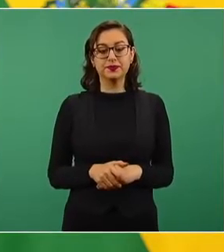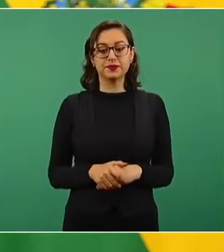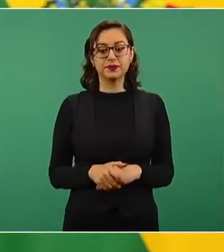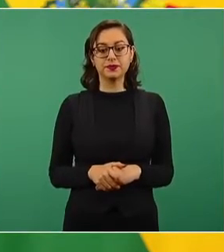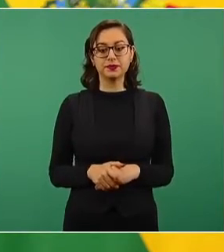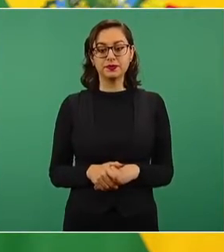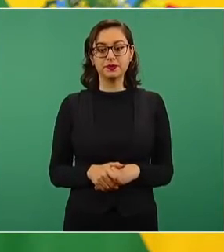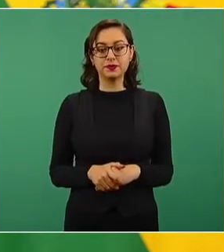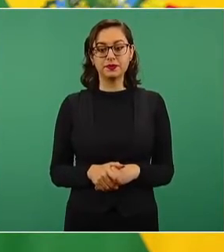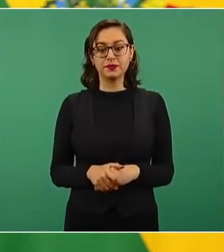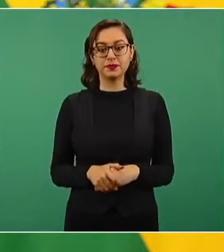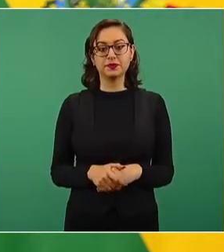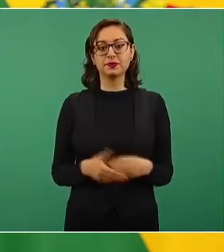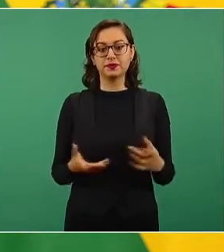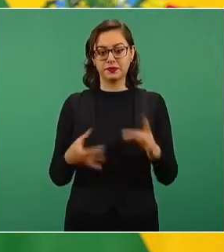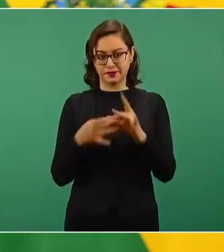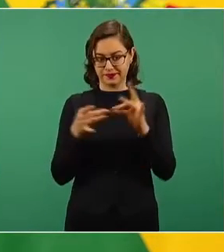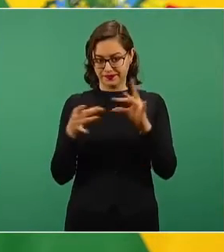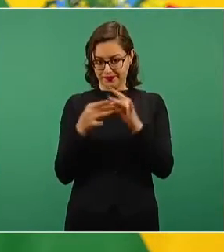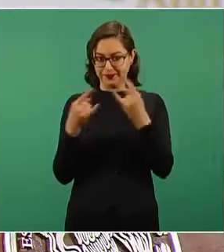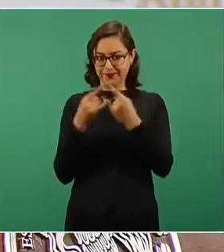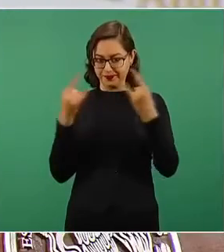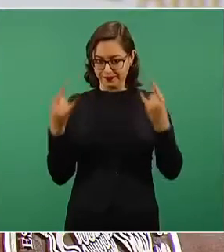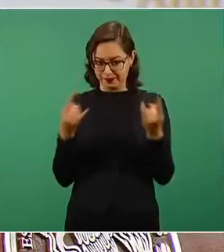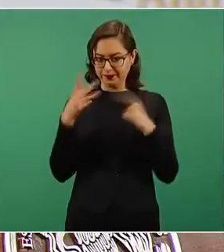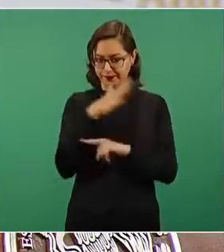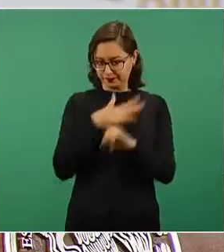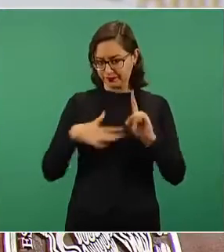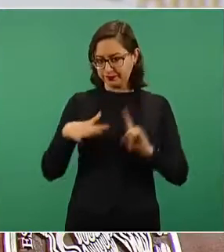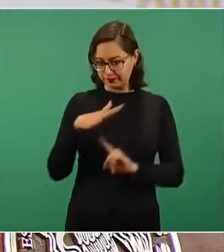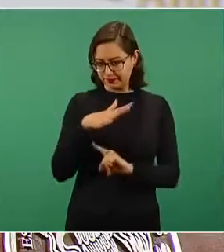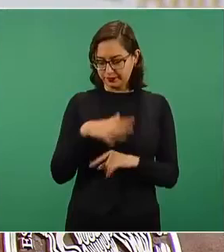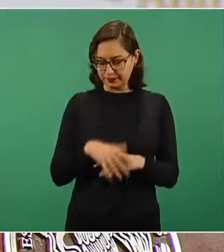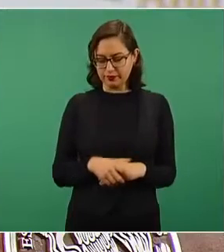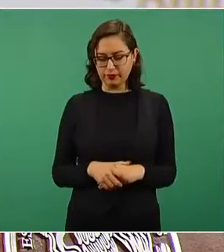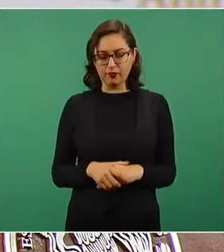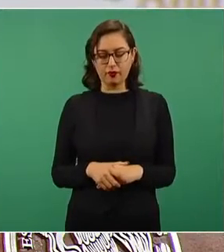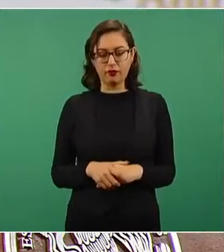para contextualizar, ¿sí? Porque